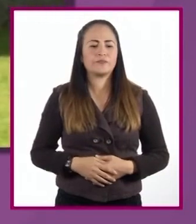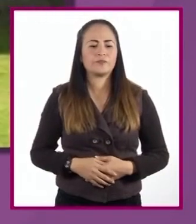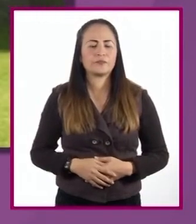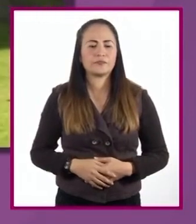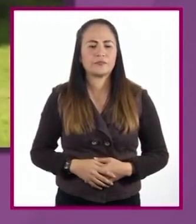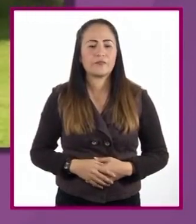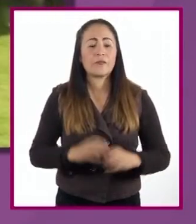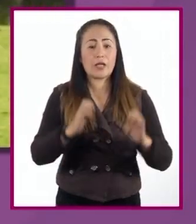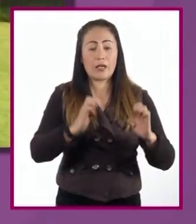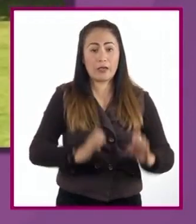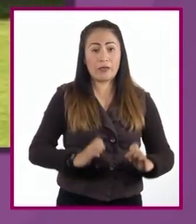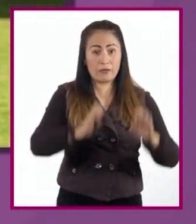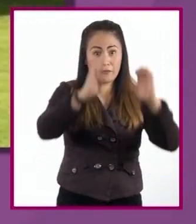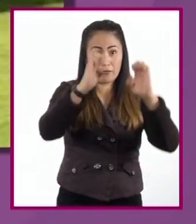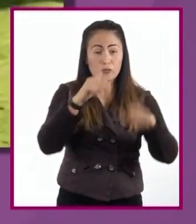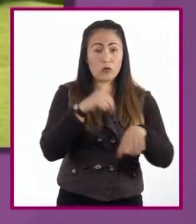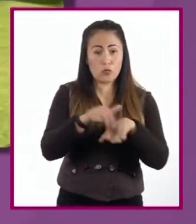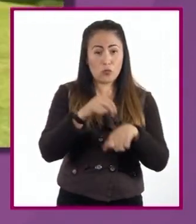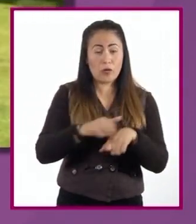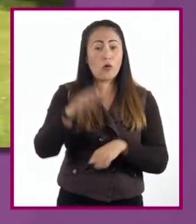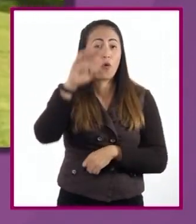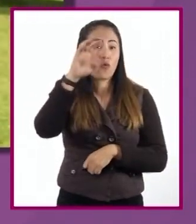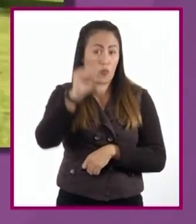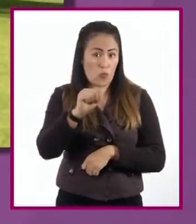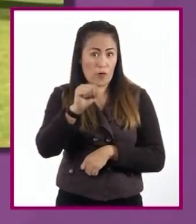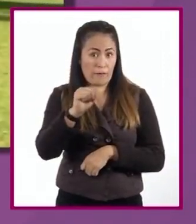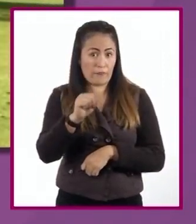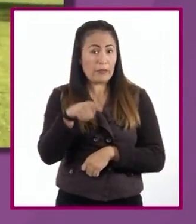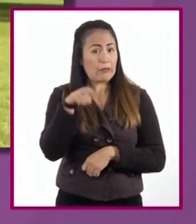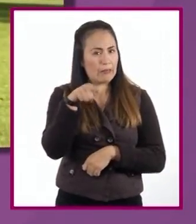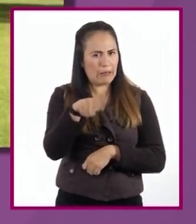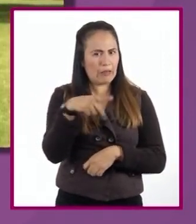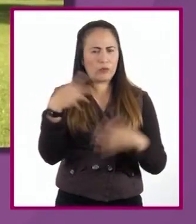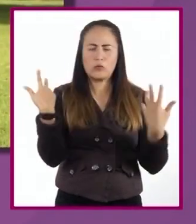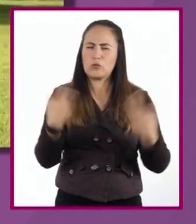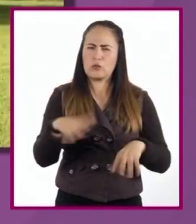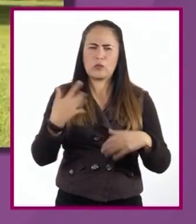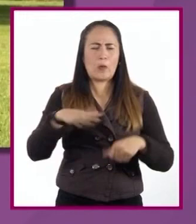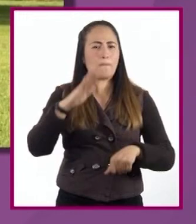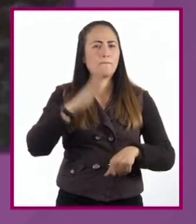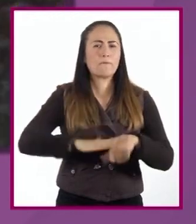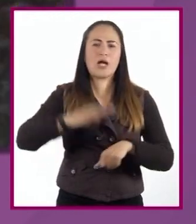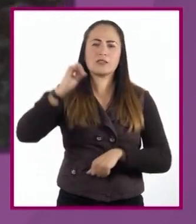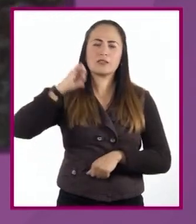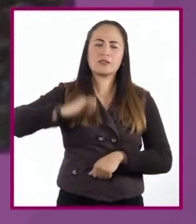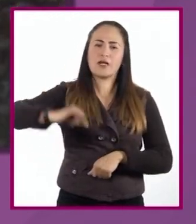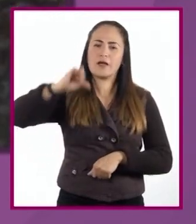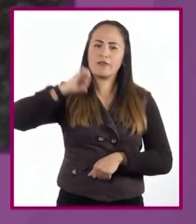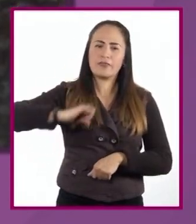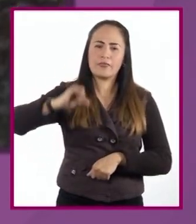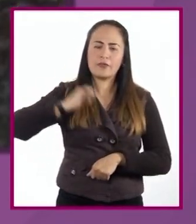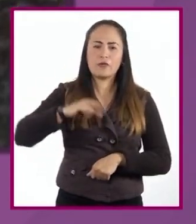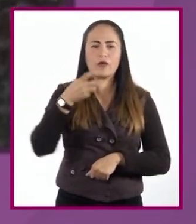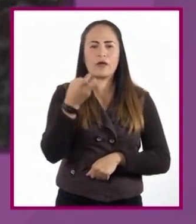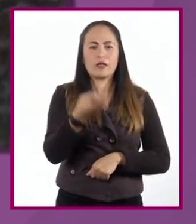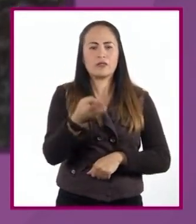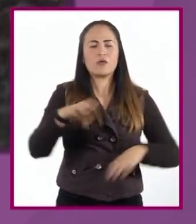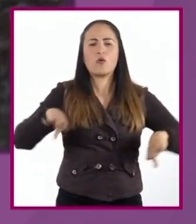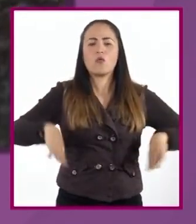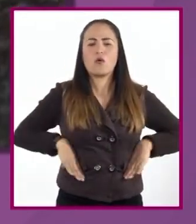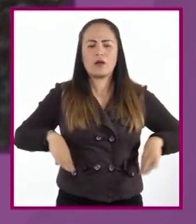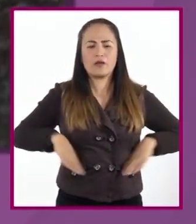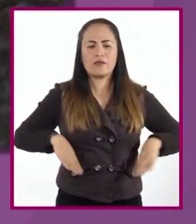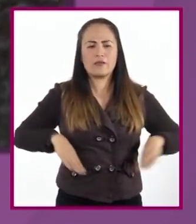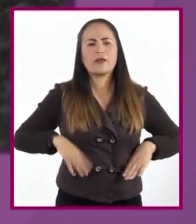El edificio 9 o Heiser es una de las edificaciones más antiguas de Cuicuilco, cuya particularidad es que está